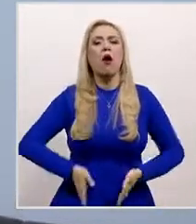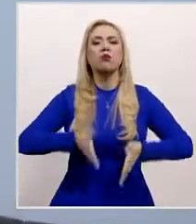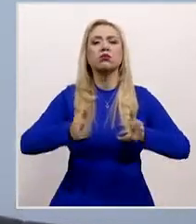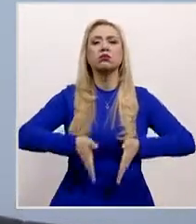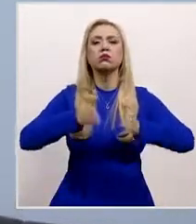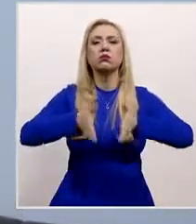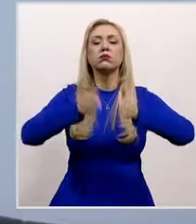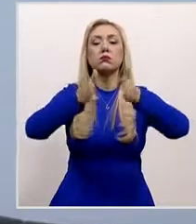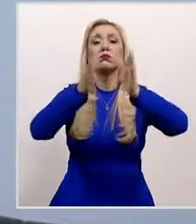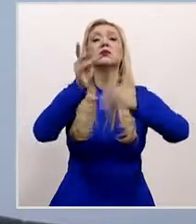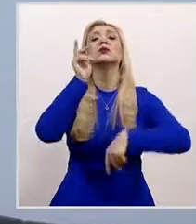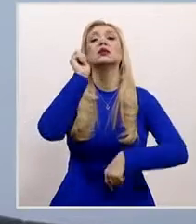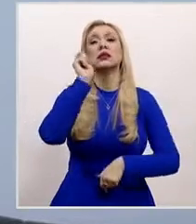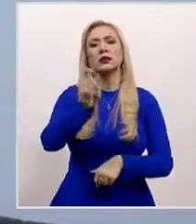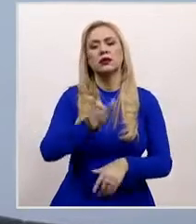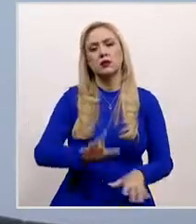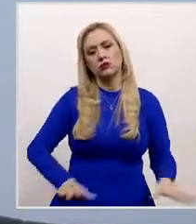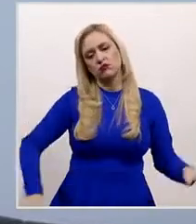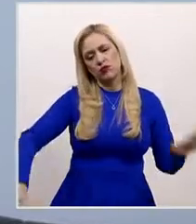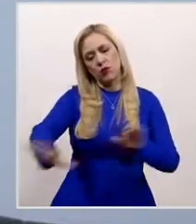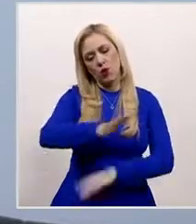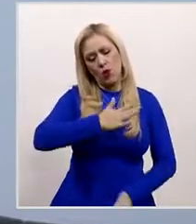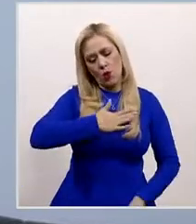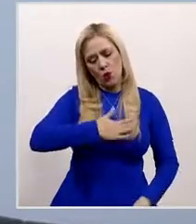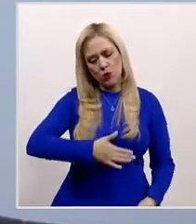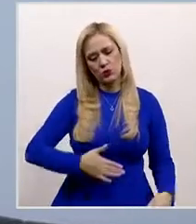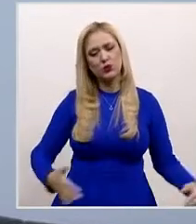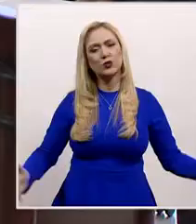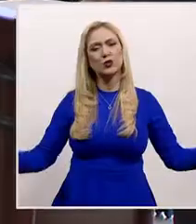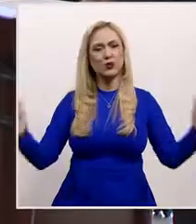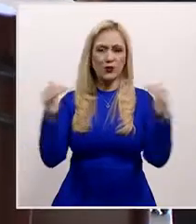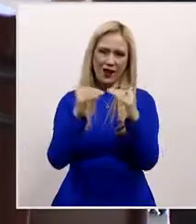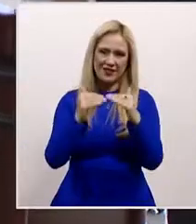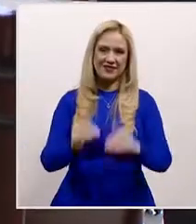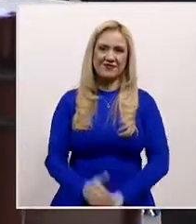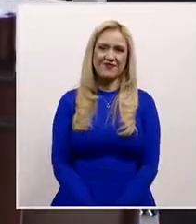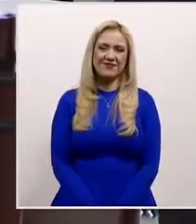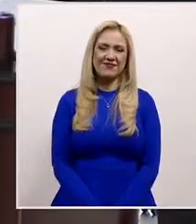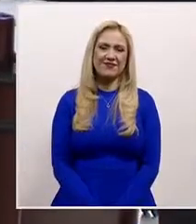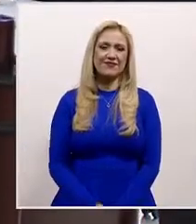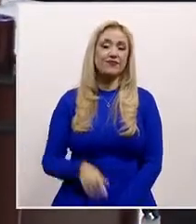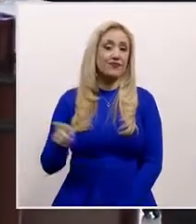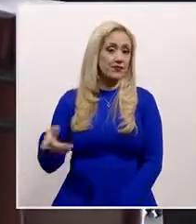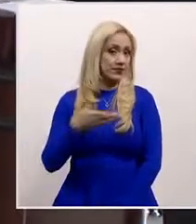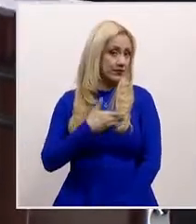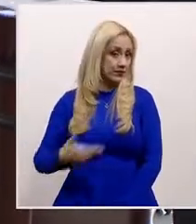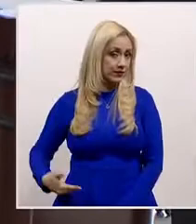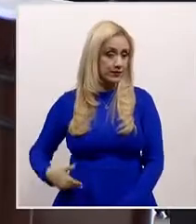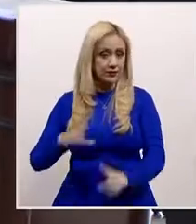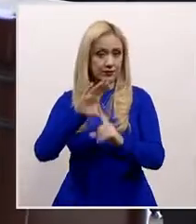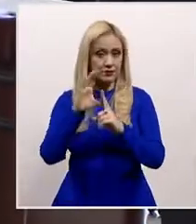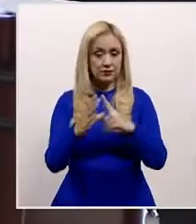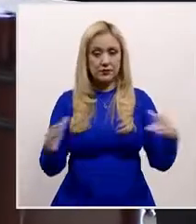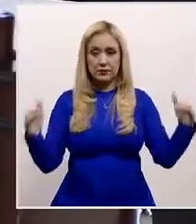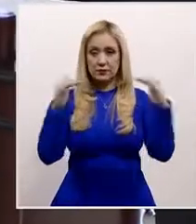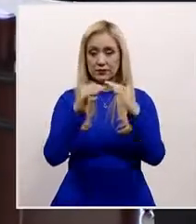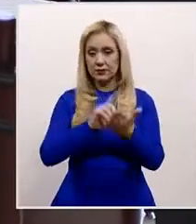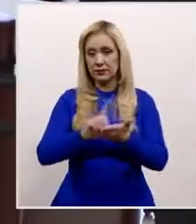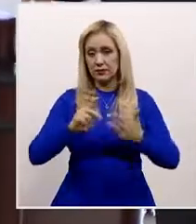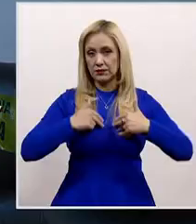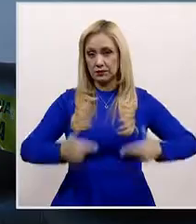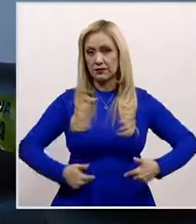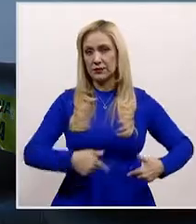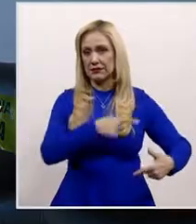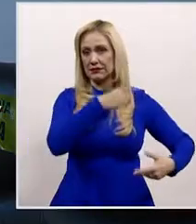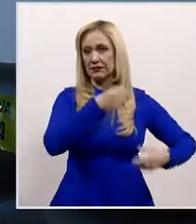una sociedad más justa y más igualitaria por su parte la presidenta de la comisión de igualdad y derechos humanos del tribunal